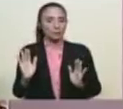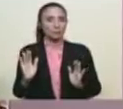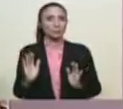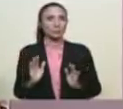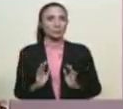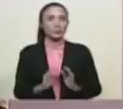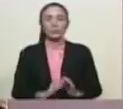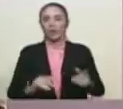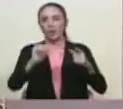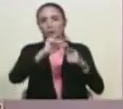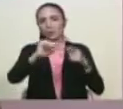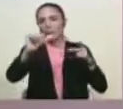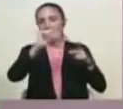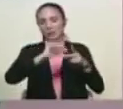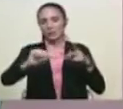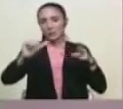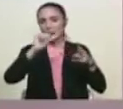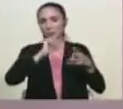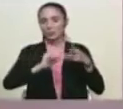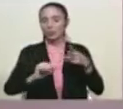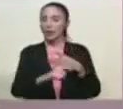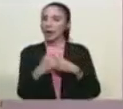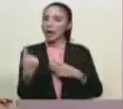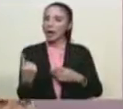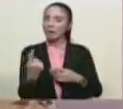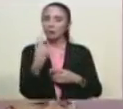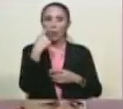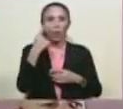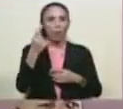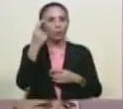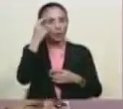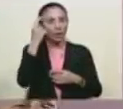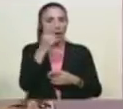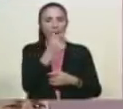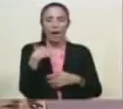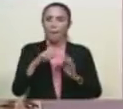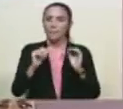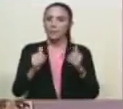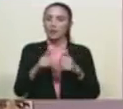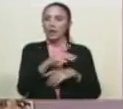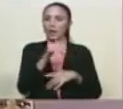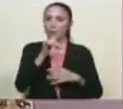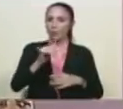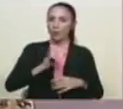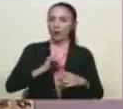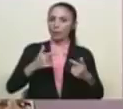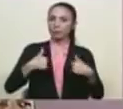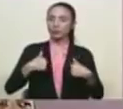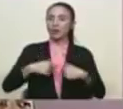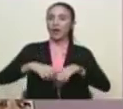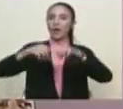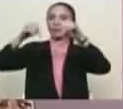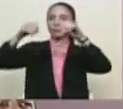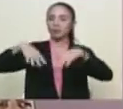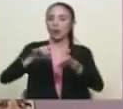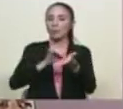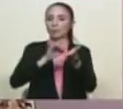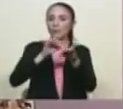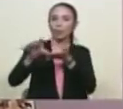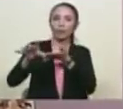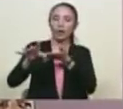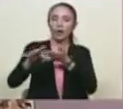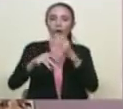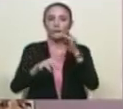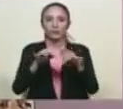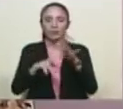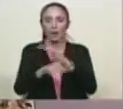Y pasaron los días y un día nos amanecimos con la noticia. Fue votado Rex Tillerson,